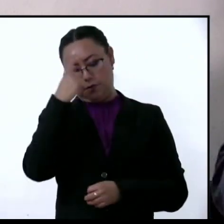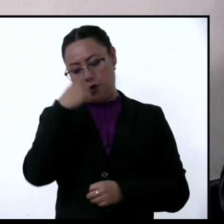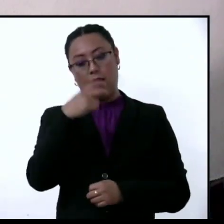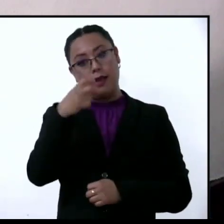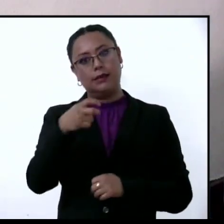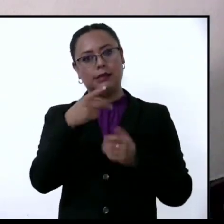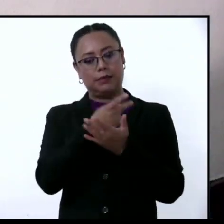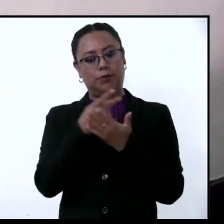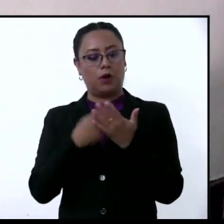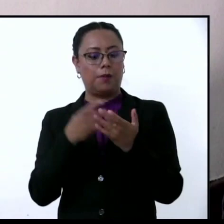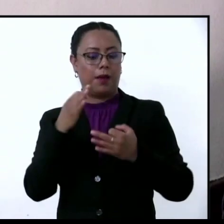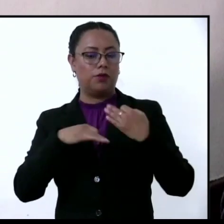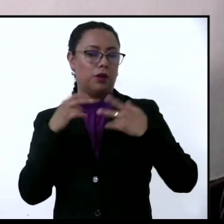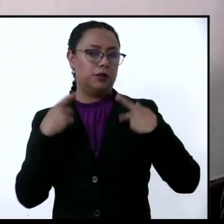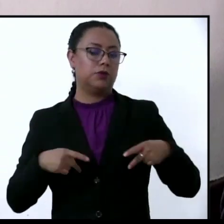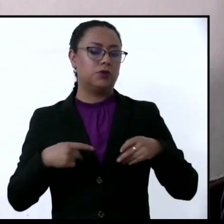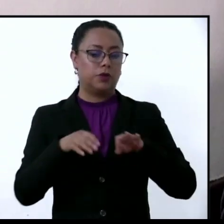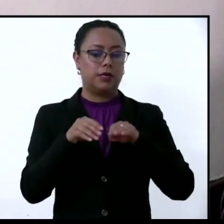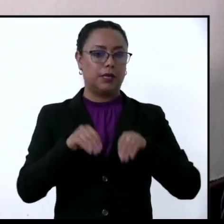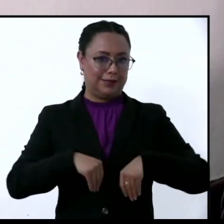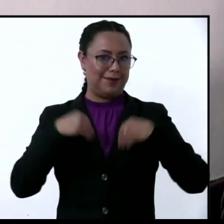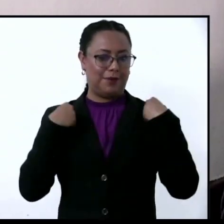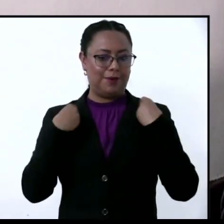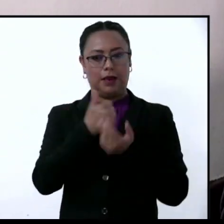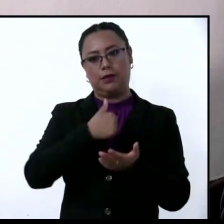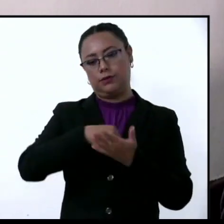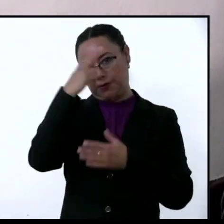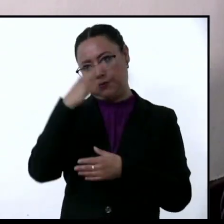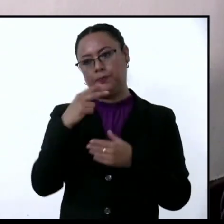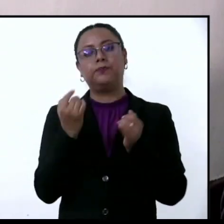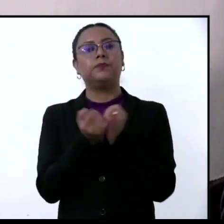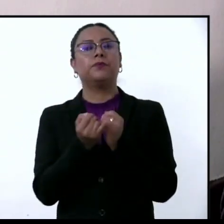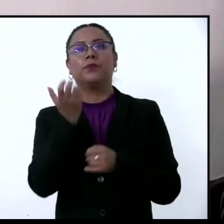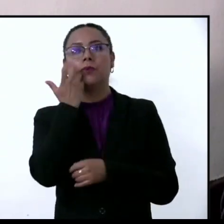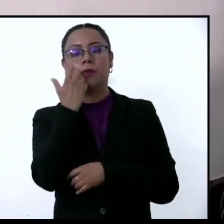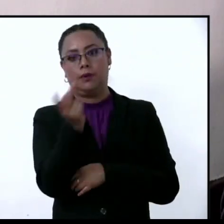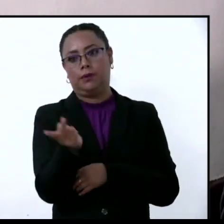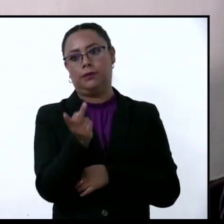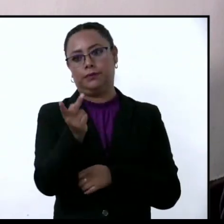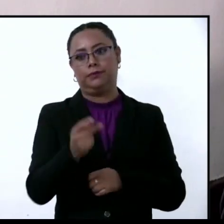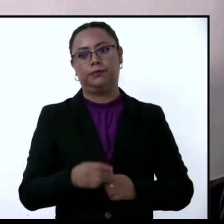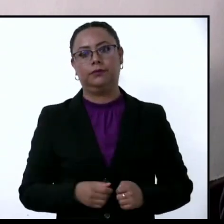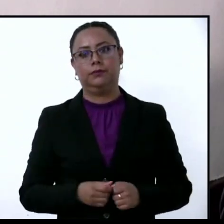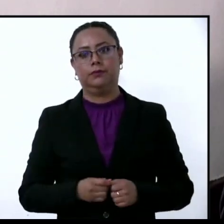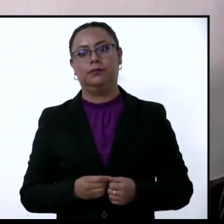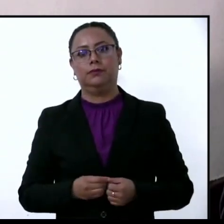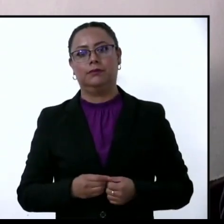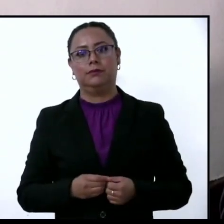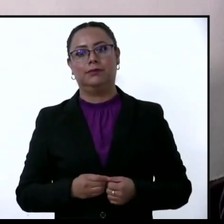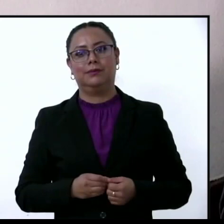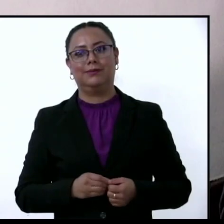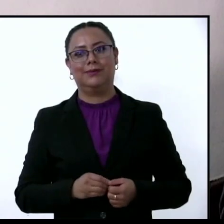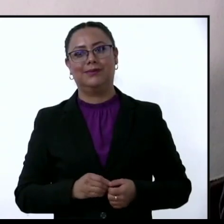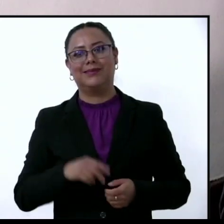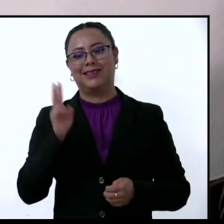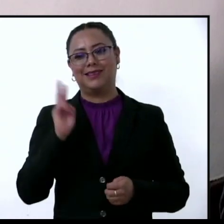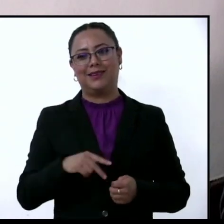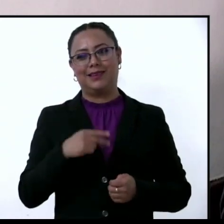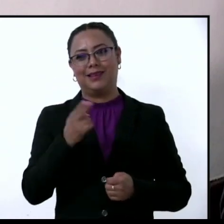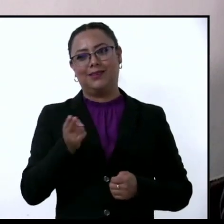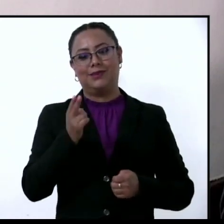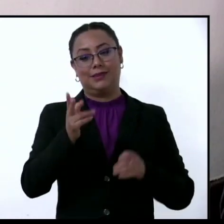los capitalinos? También quisiera preguntarle, es que de veras ya contestó todo, no es justo.